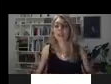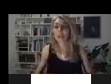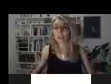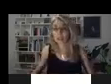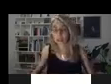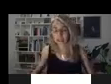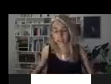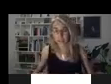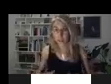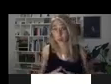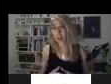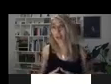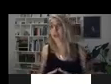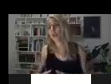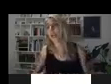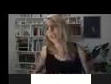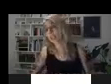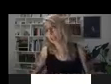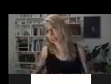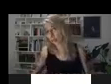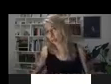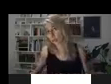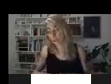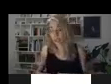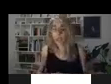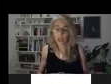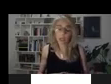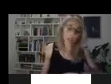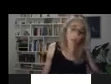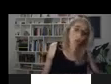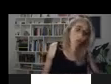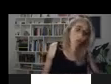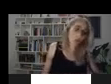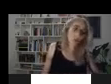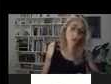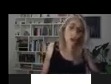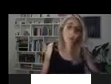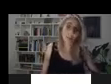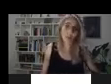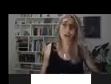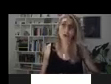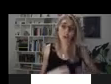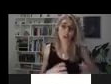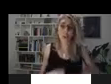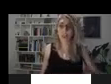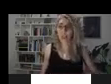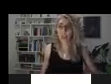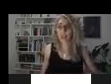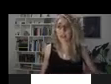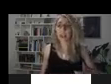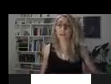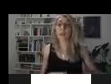el mercado del arte argentino está dolarizado, en un momento